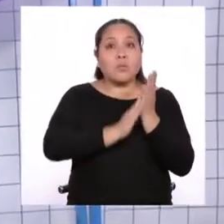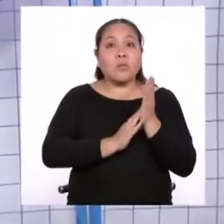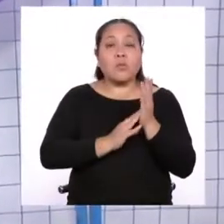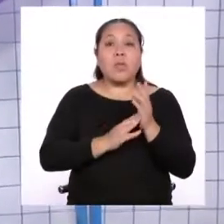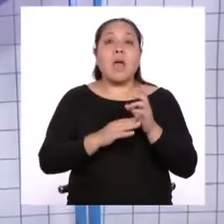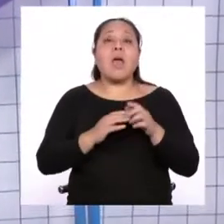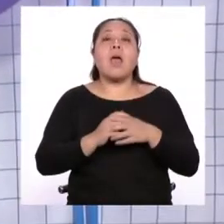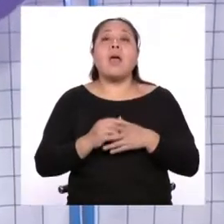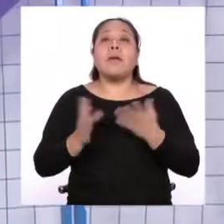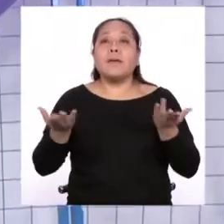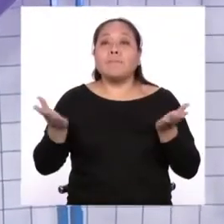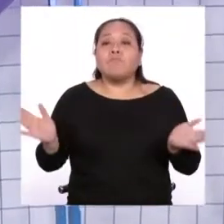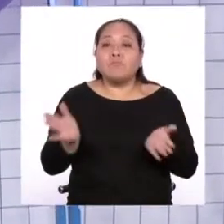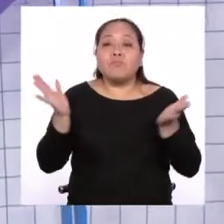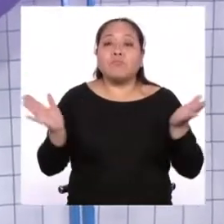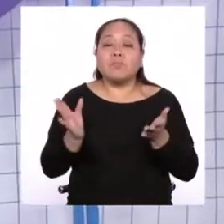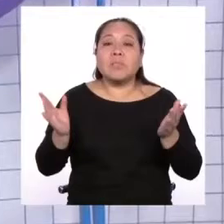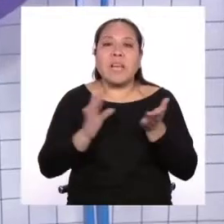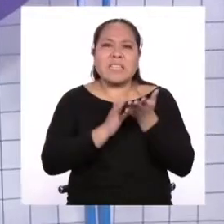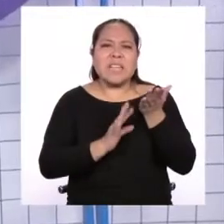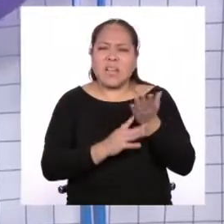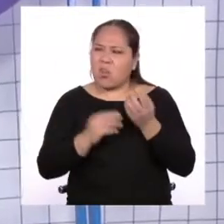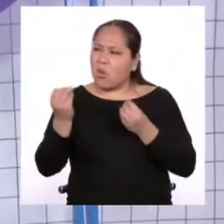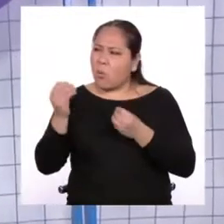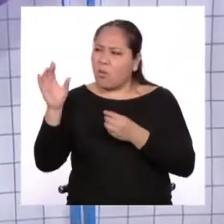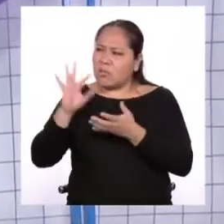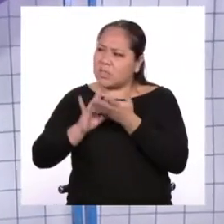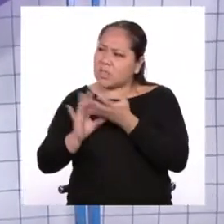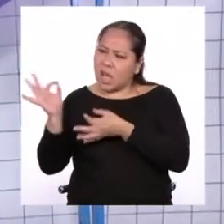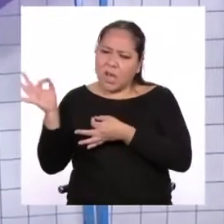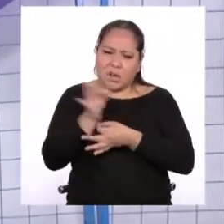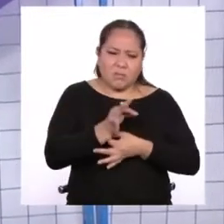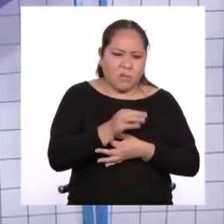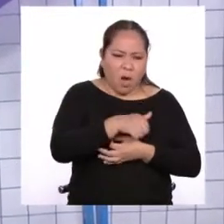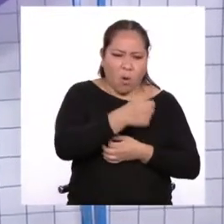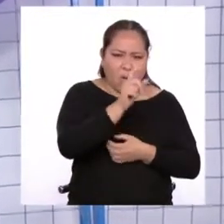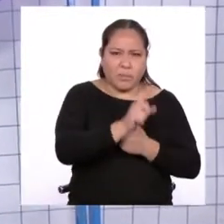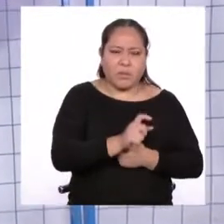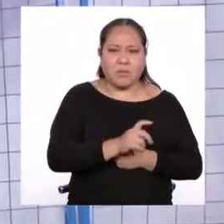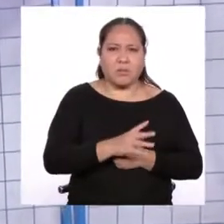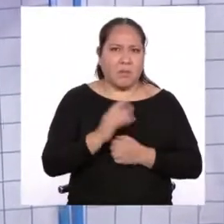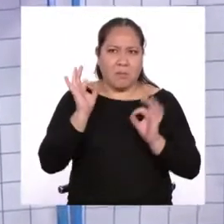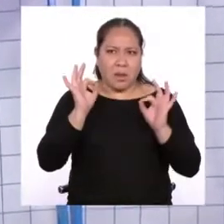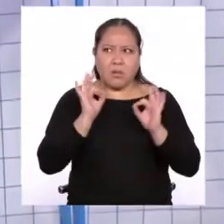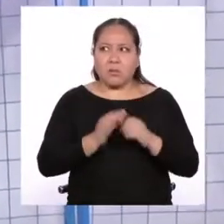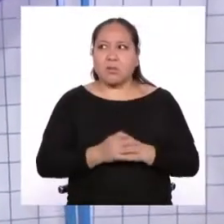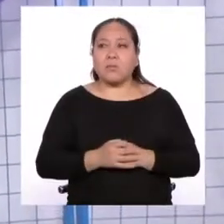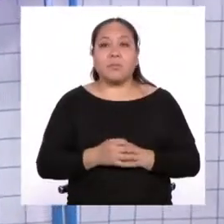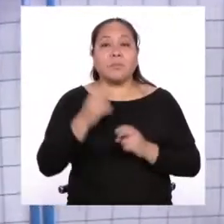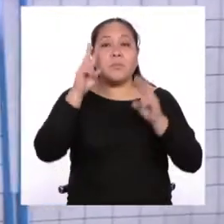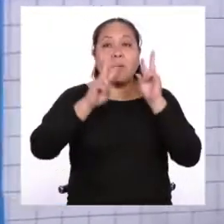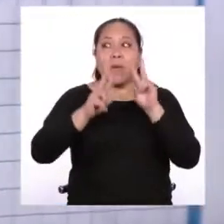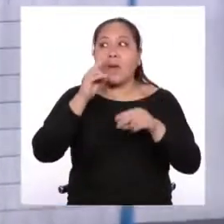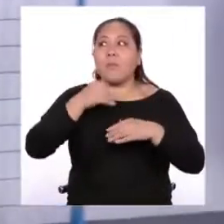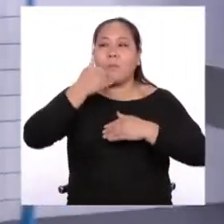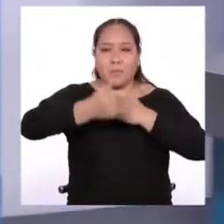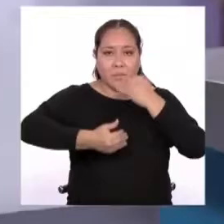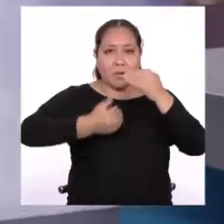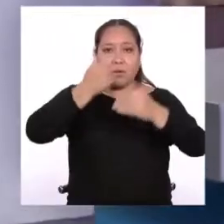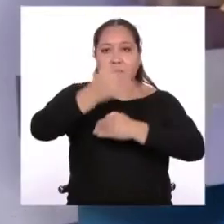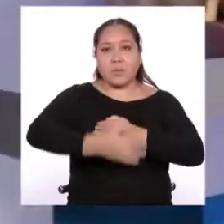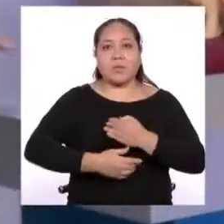donación de sangre. ¿Cómo le puedes pasar sangre a otra persona? ¿No es peligroso? Veamos, Isaac. Existen ciertos procesos médicos